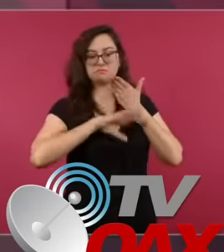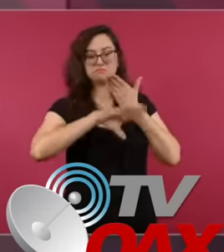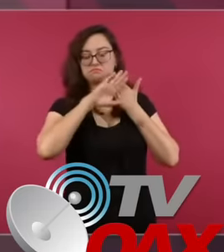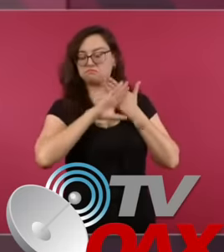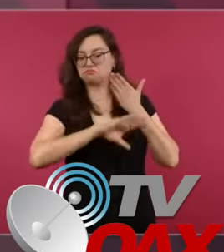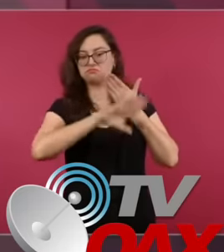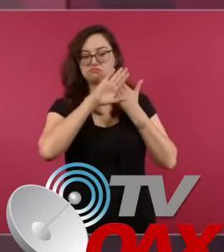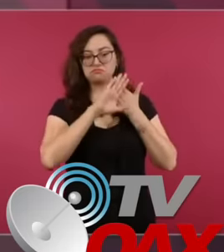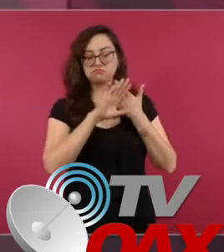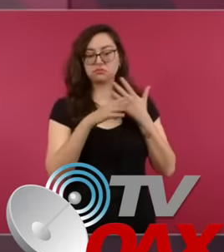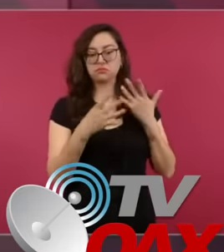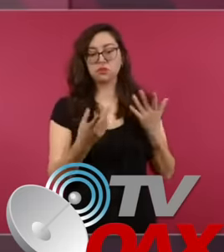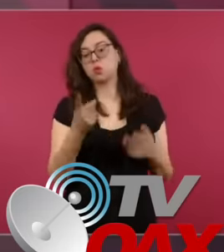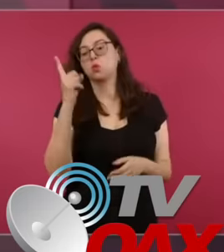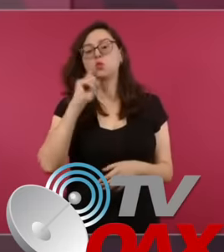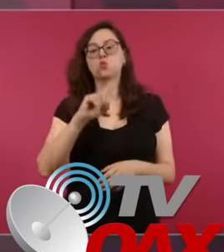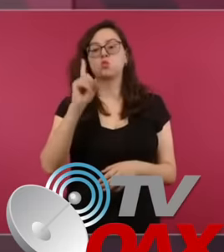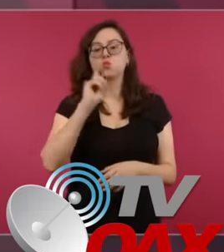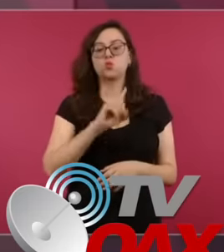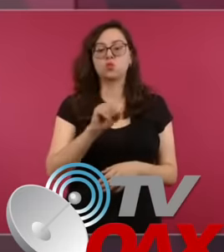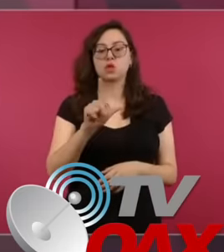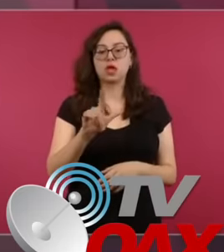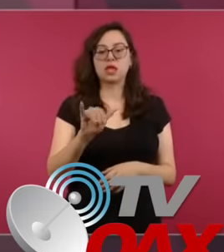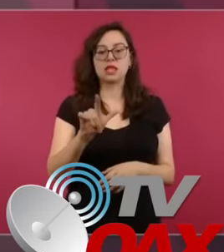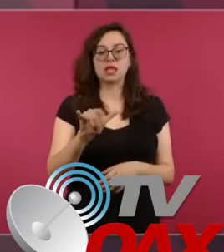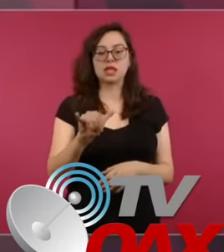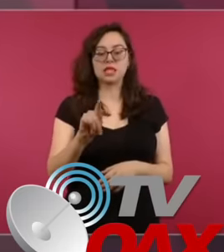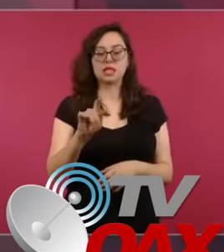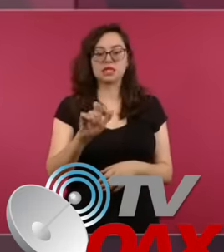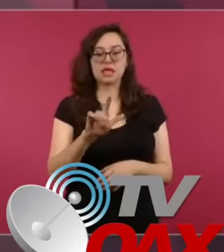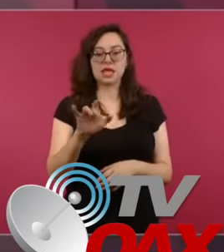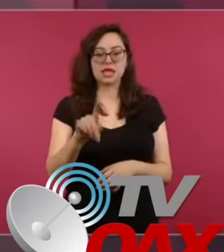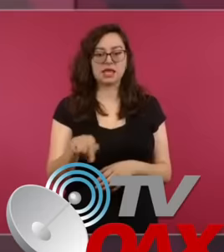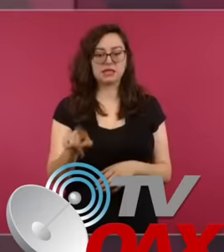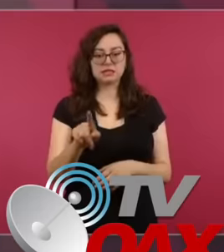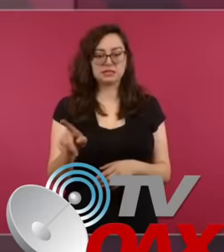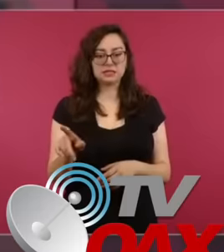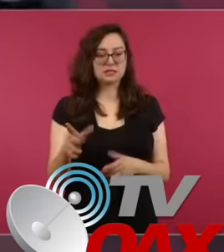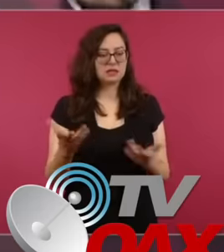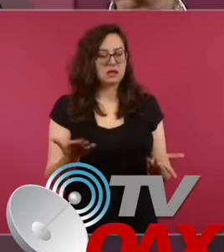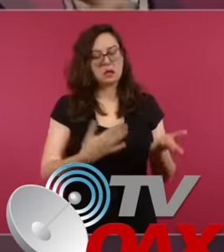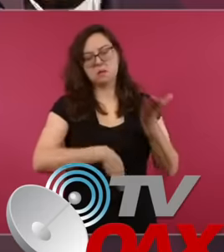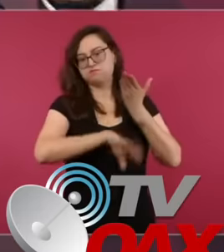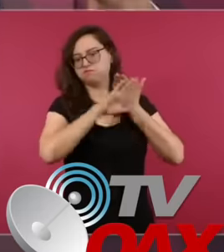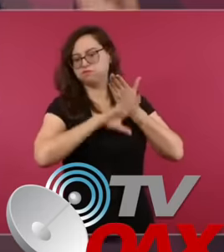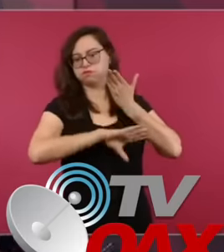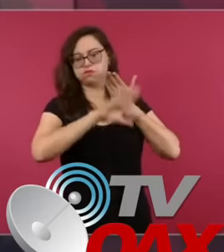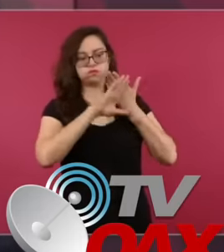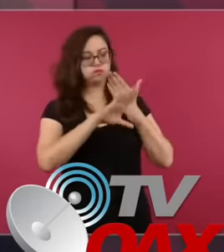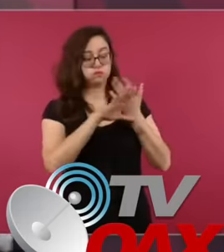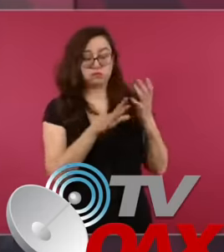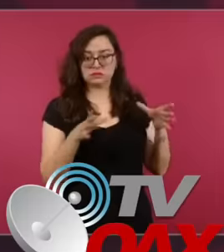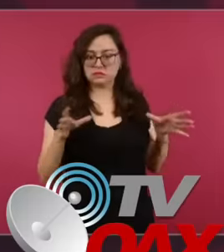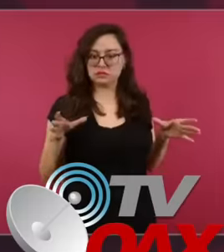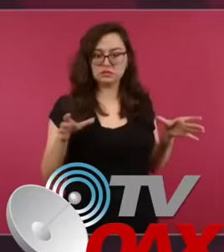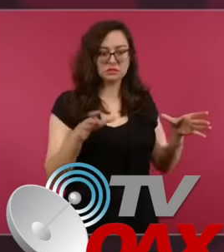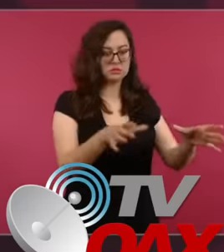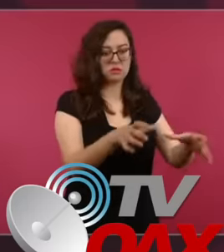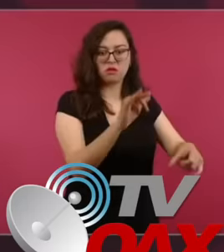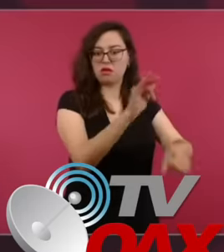hasta la señora Lili Téllez, o sea, todo un grupo, ¿no?,